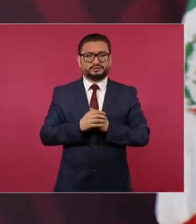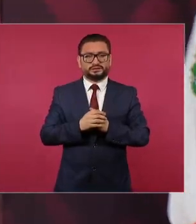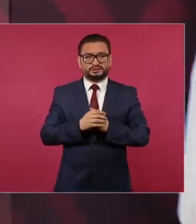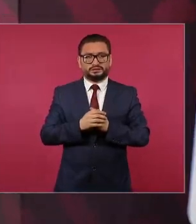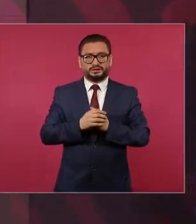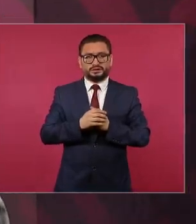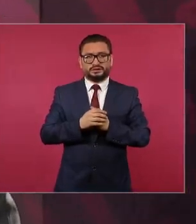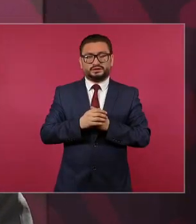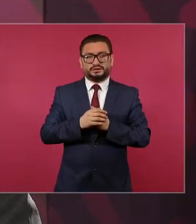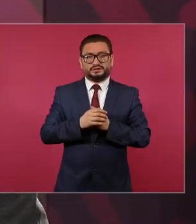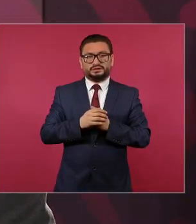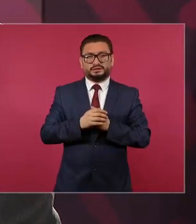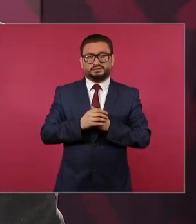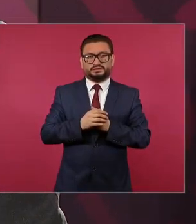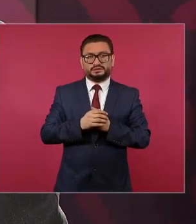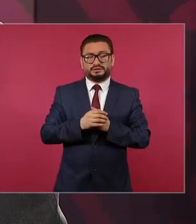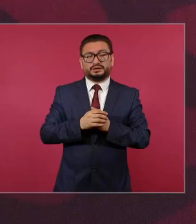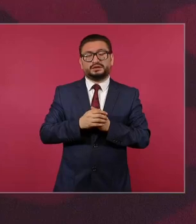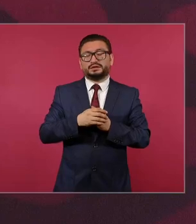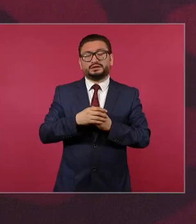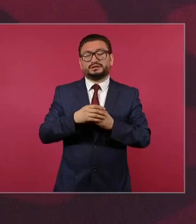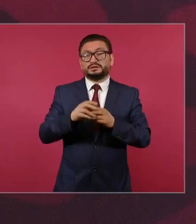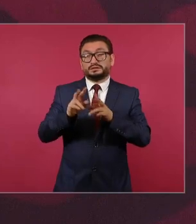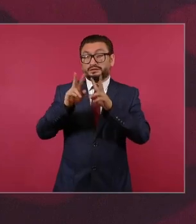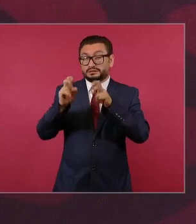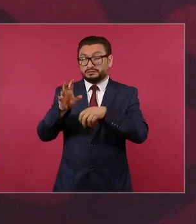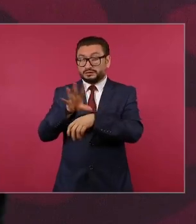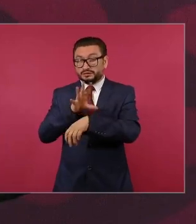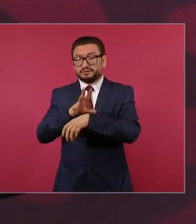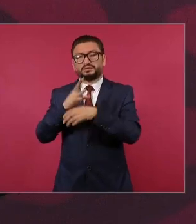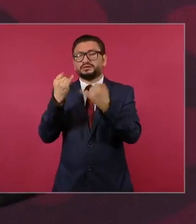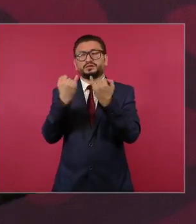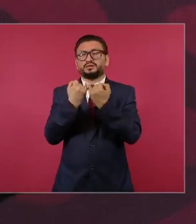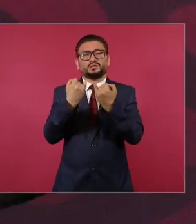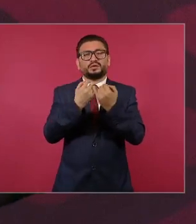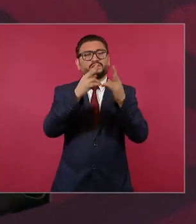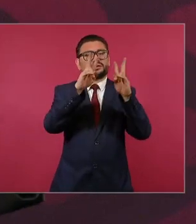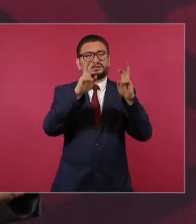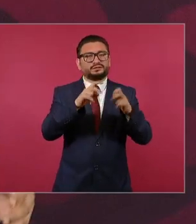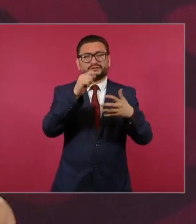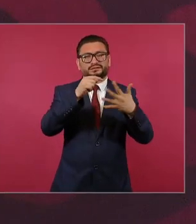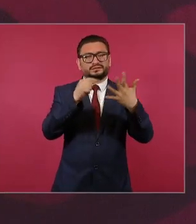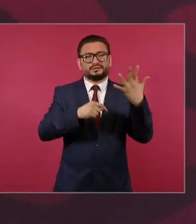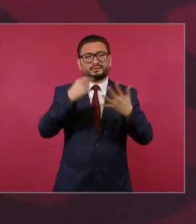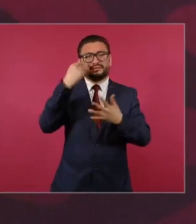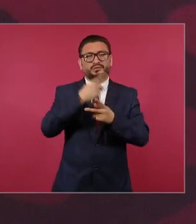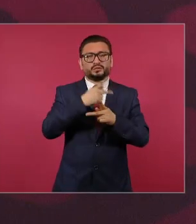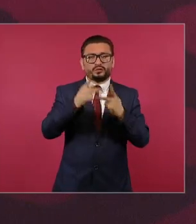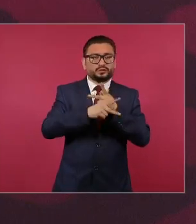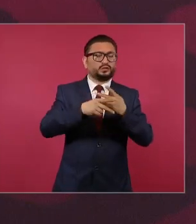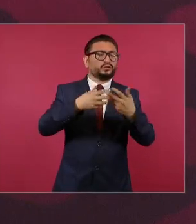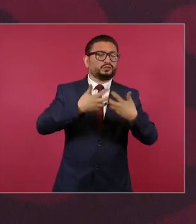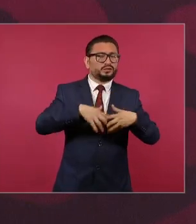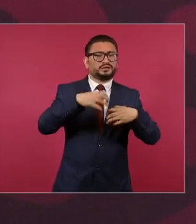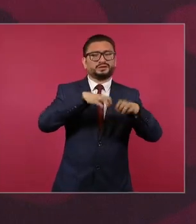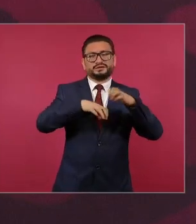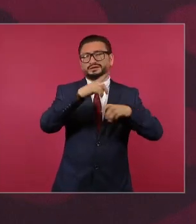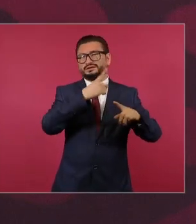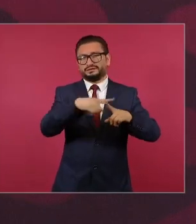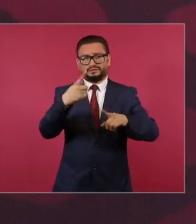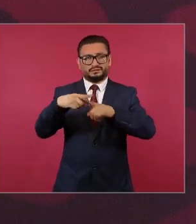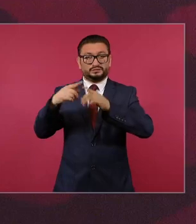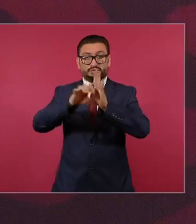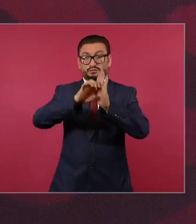todas las ramas de la actividad productiva. Tengo que agradecer mucho a los trabajadores